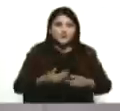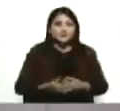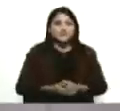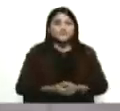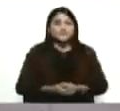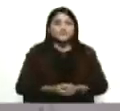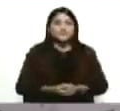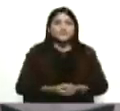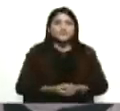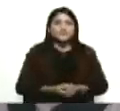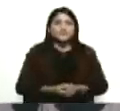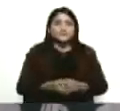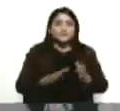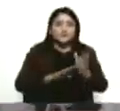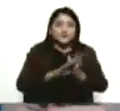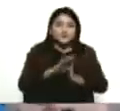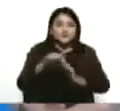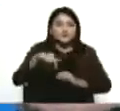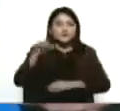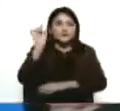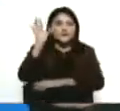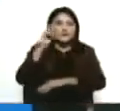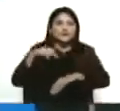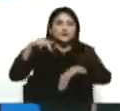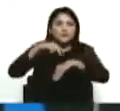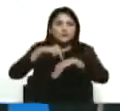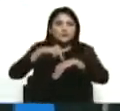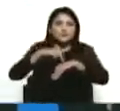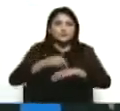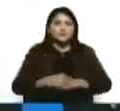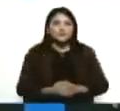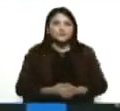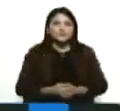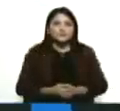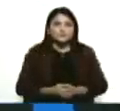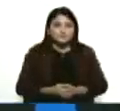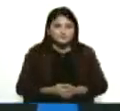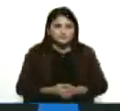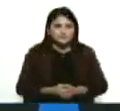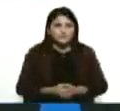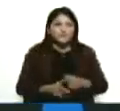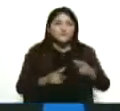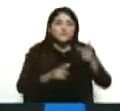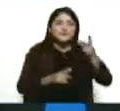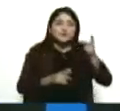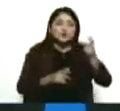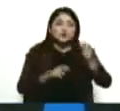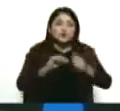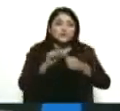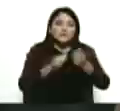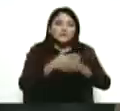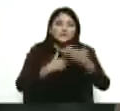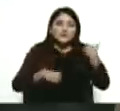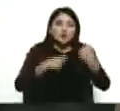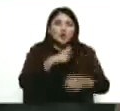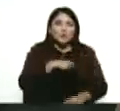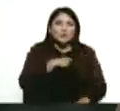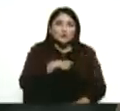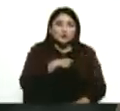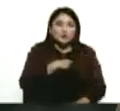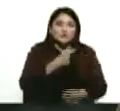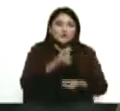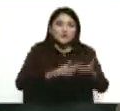y Desarrollo de la Asamblea Nacional. Está aquí el segundo vicepresidente de la Comisión de